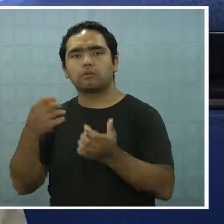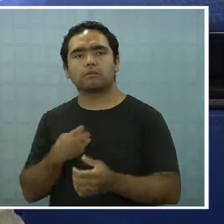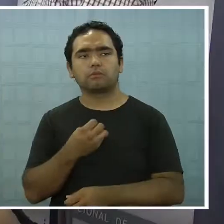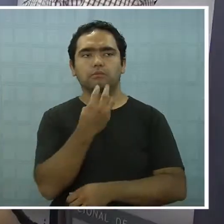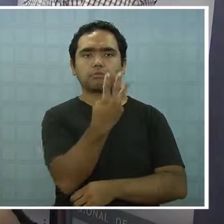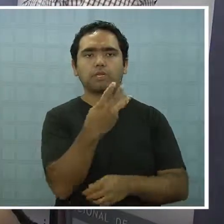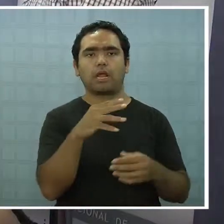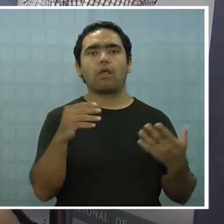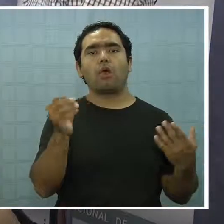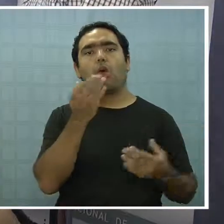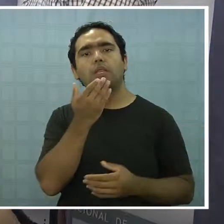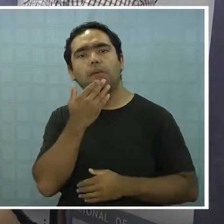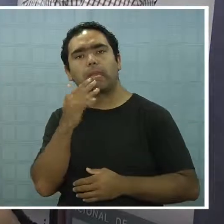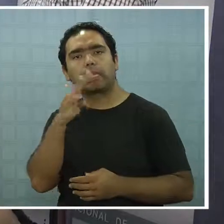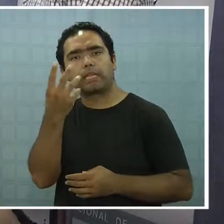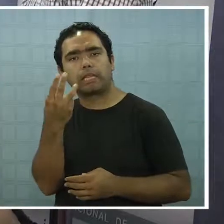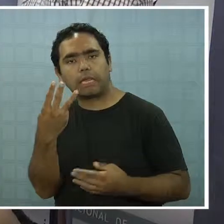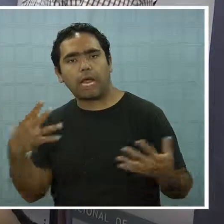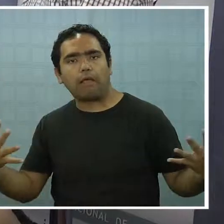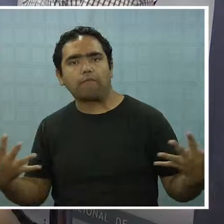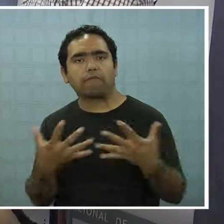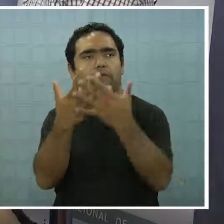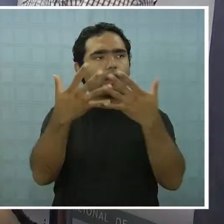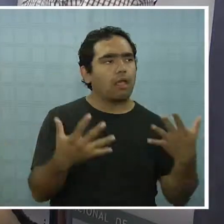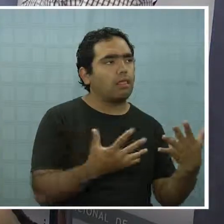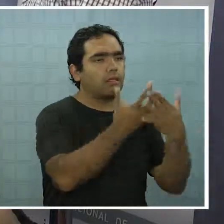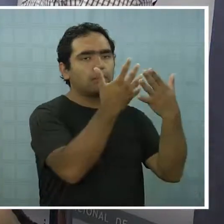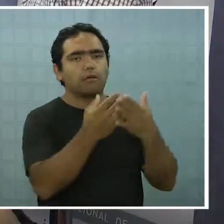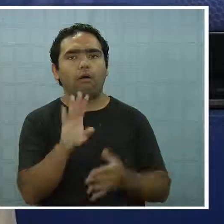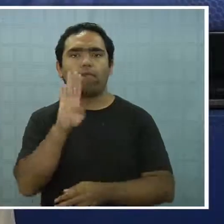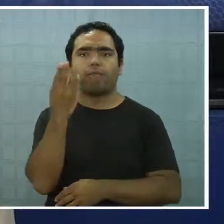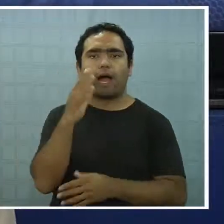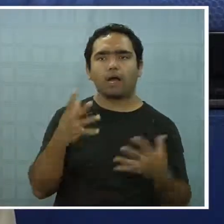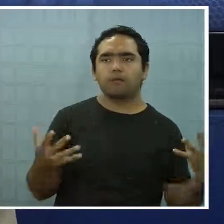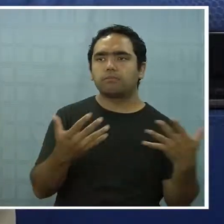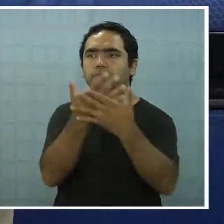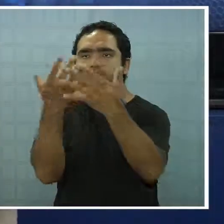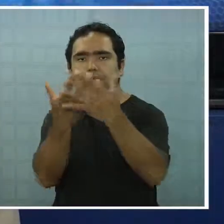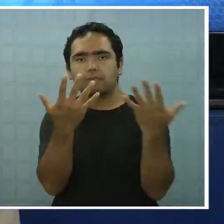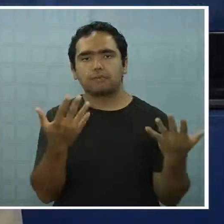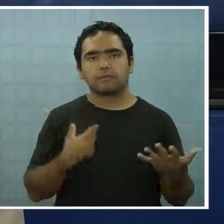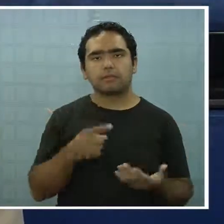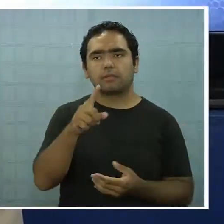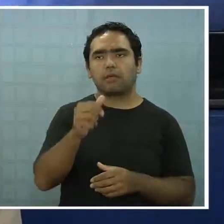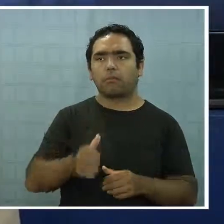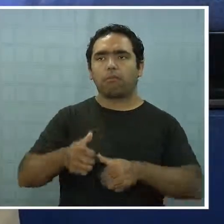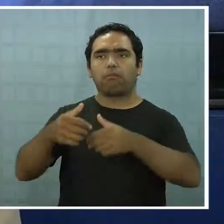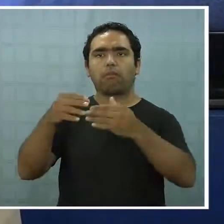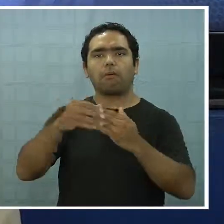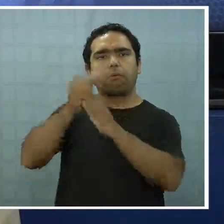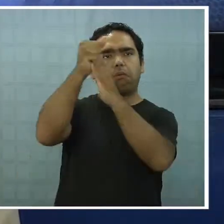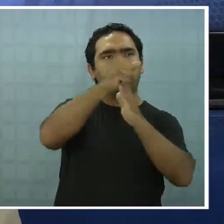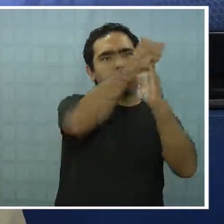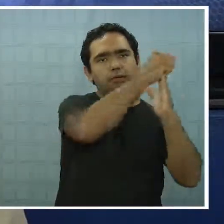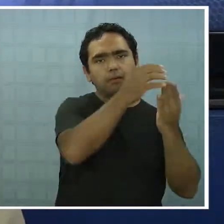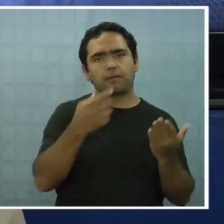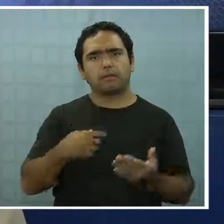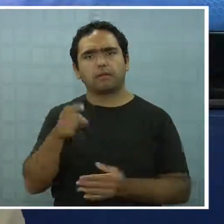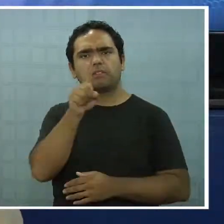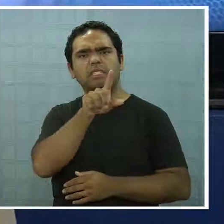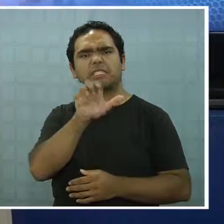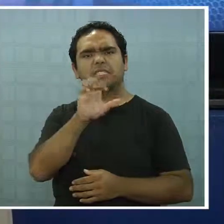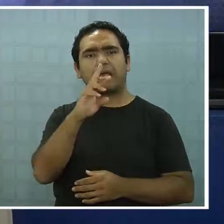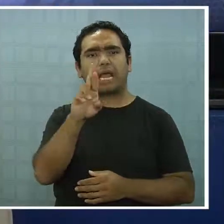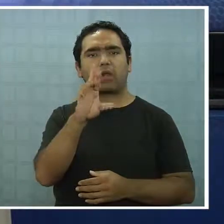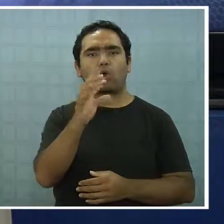grandes cadenas, 3 grandes generadoras, 3 grandes farmacias, 3 grandes no sé qué bancos, y al final... Senco y SAPRE, que tienen todo el mercado,